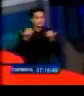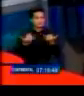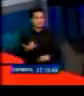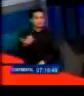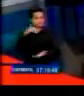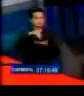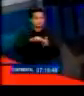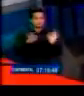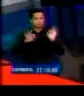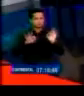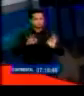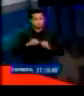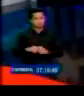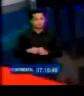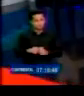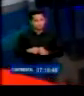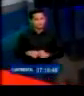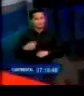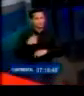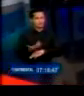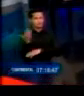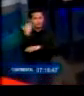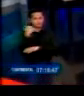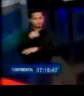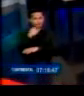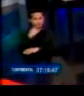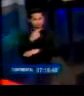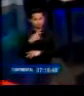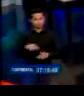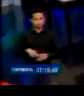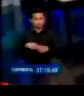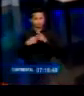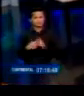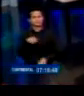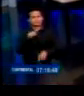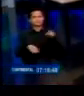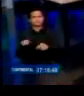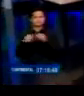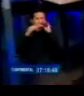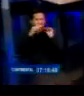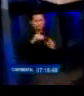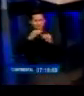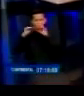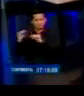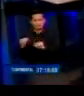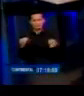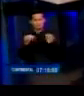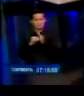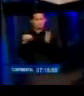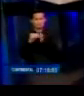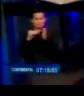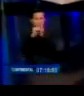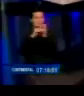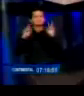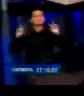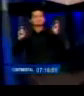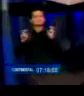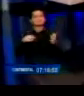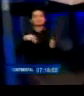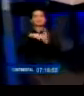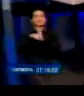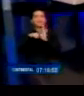aceptado nuestra invitación. Como dije en esta introducción, hay una serie de rumores recurrentes y sistemáticos en cuanto a